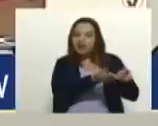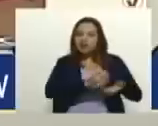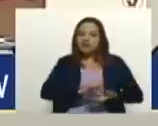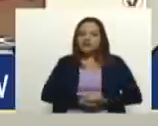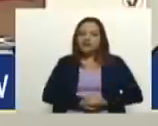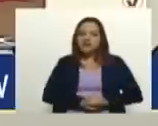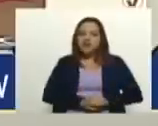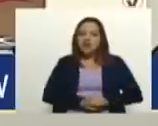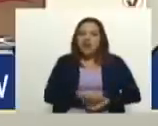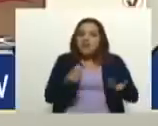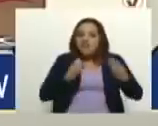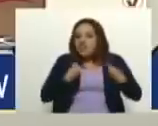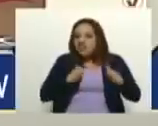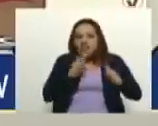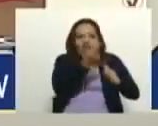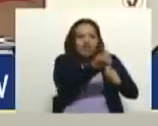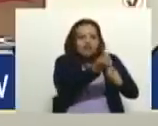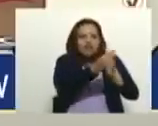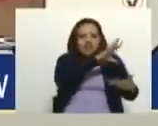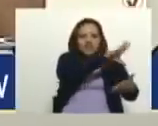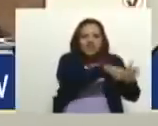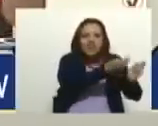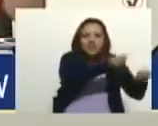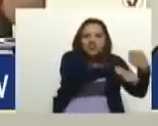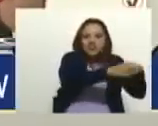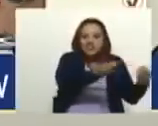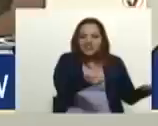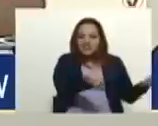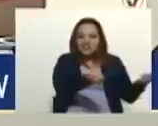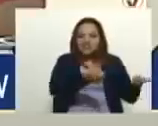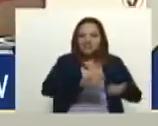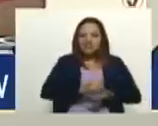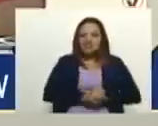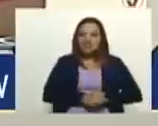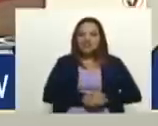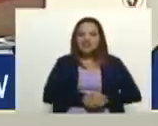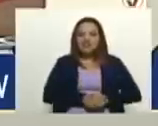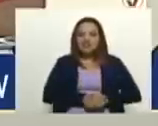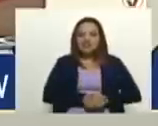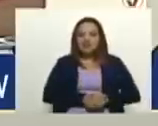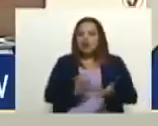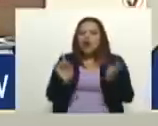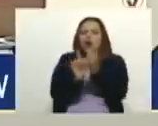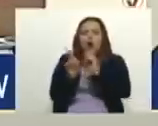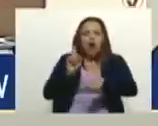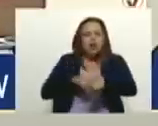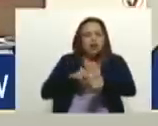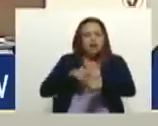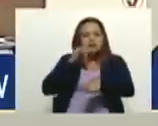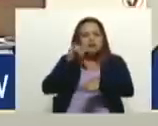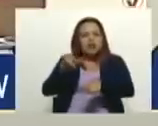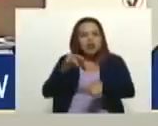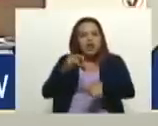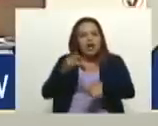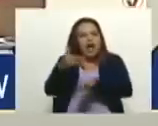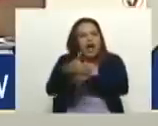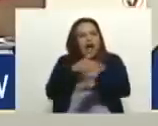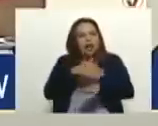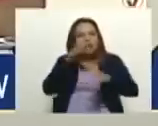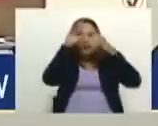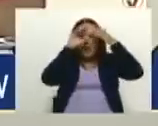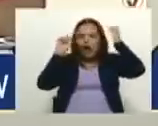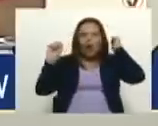que ha vivido de eso. Yo, hace poco, Hugo, salió una noticia que uno que era embajador, creo que en